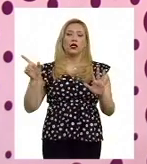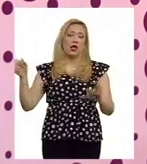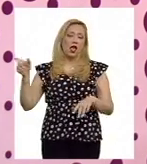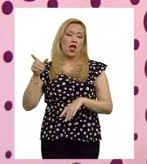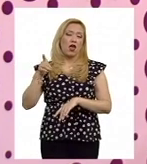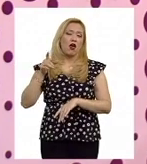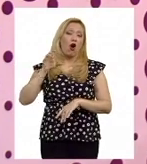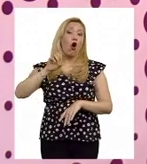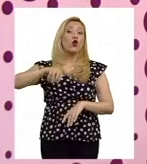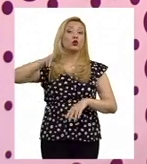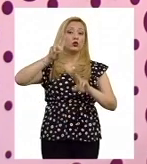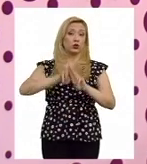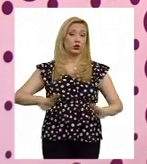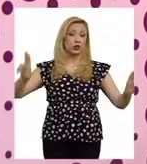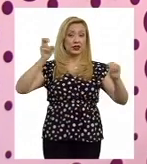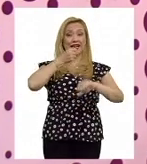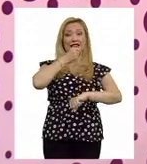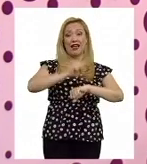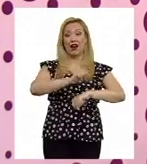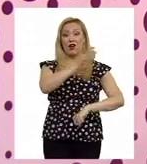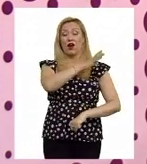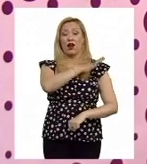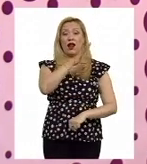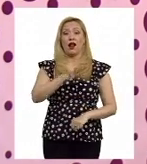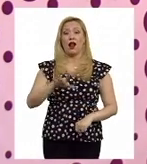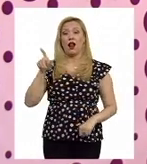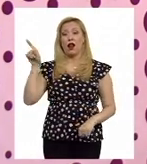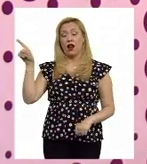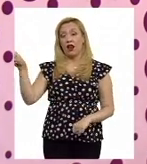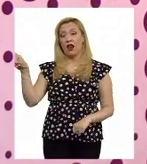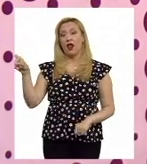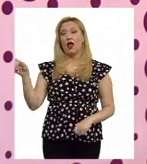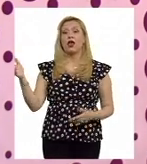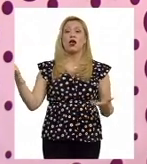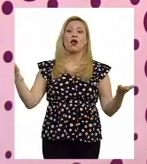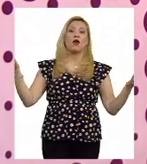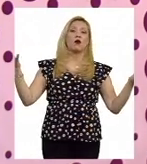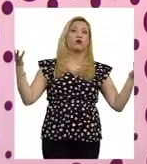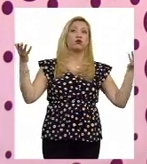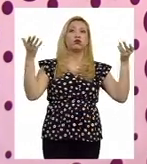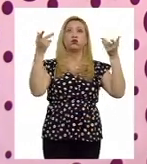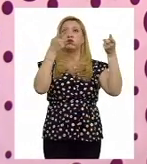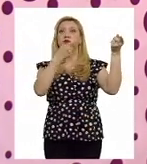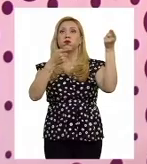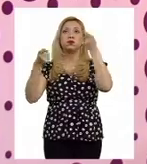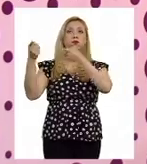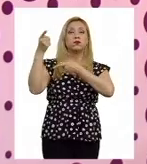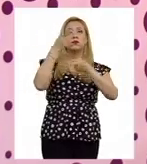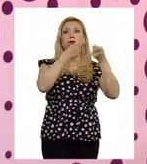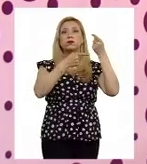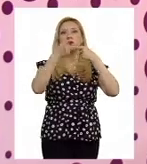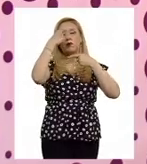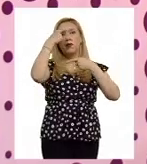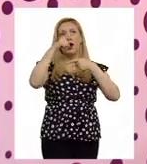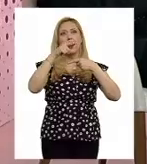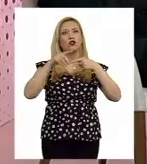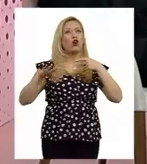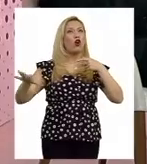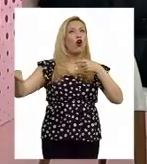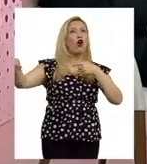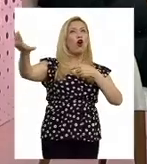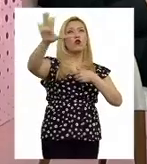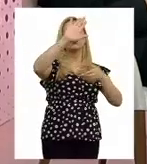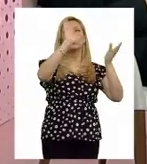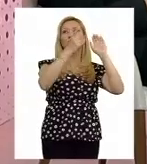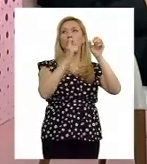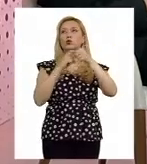de Naciones Unidas, se le designó a la secretaria ejecutiva de la CEPAL coordinar con todas las agencias de Naciones Unidas